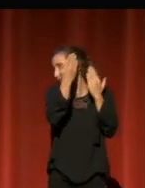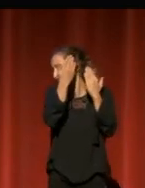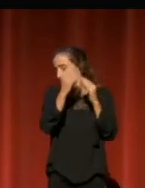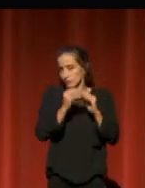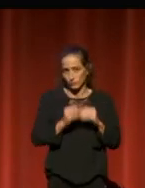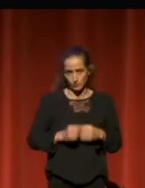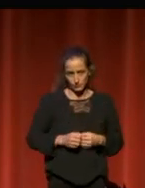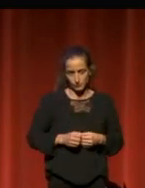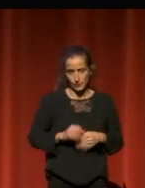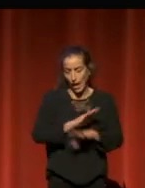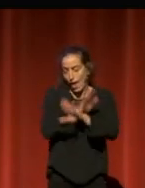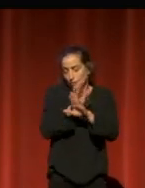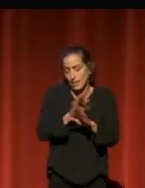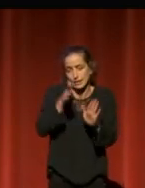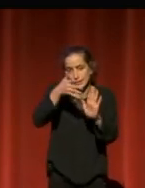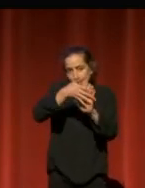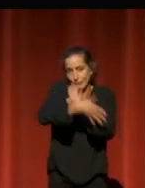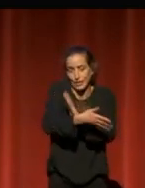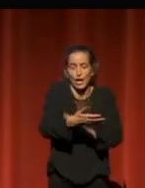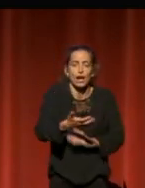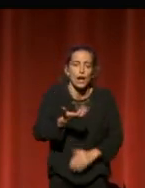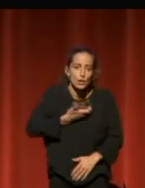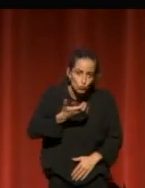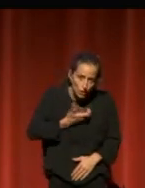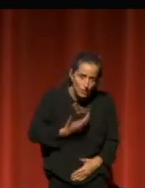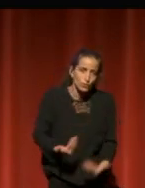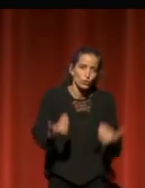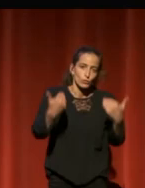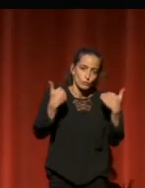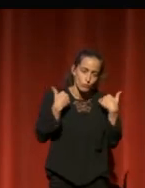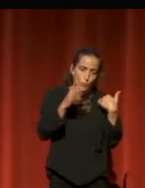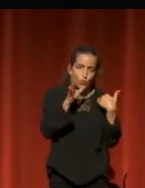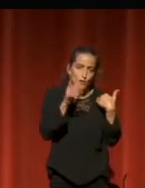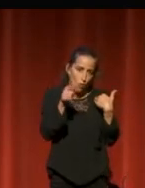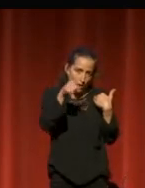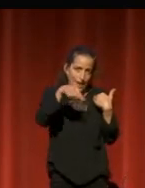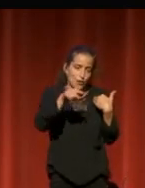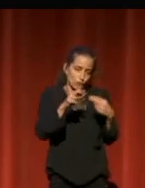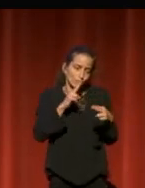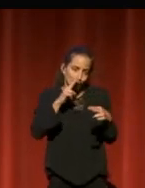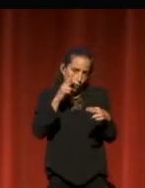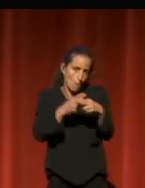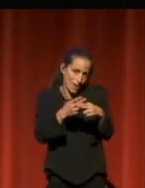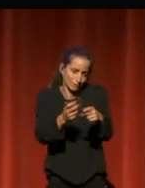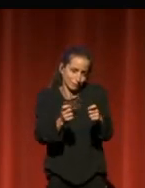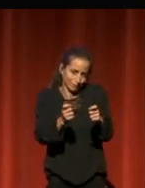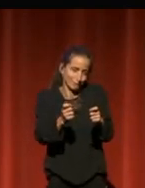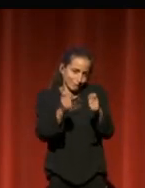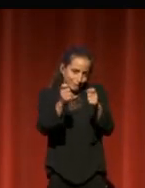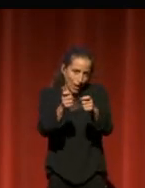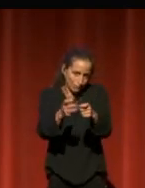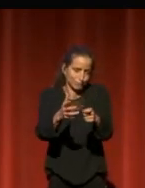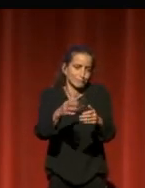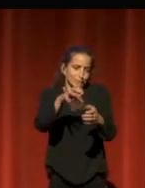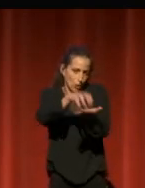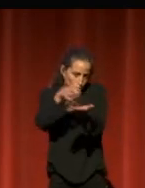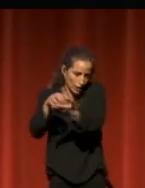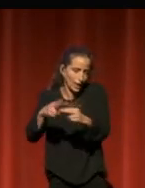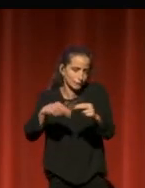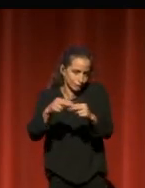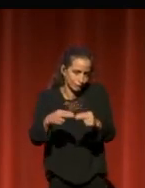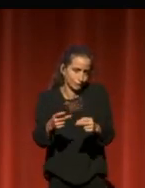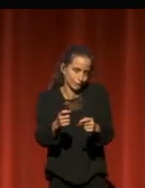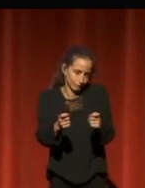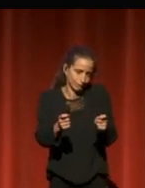Y al final cae siempre en el lado de los ayuntamientos, que son los titulares de las bibliotecas. Y yo creo personalmente que debe ser